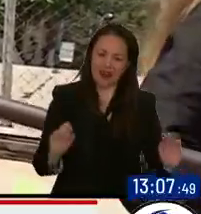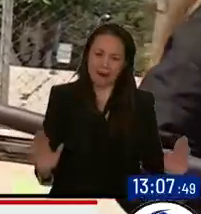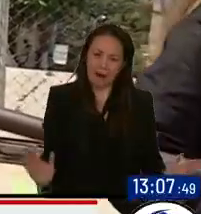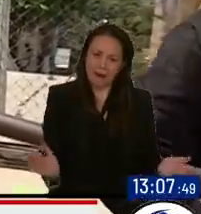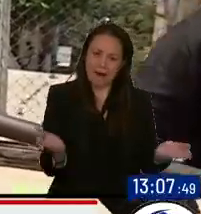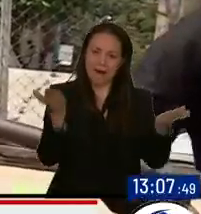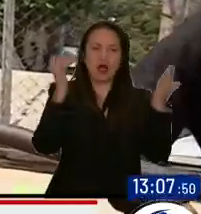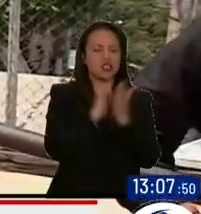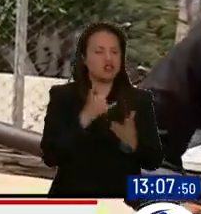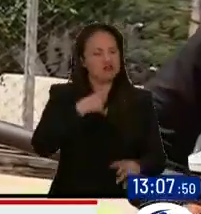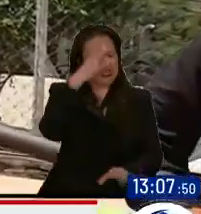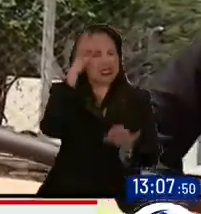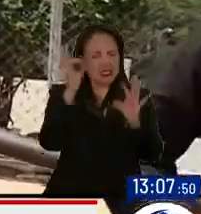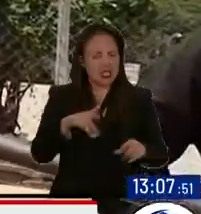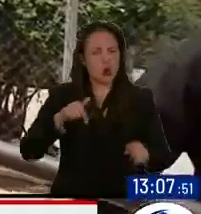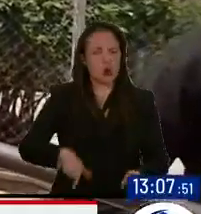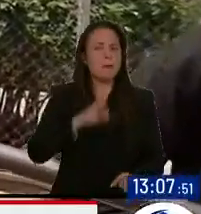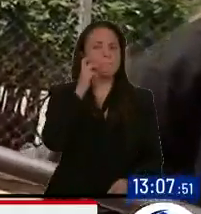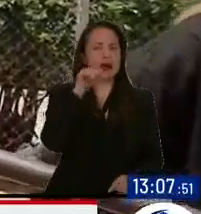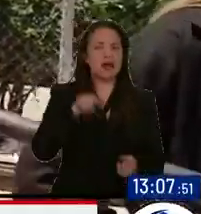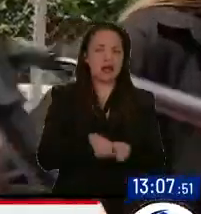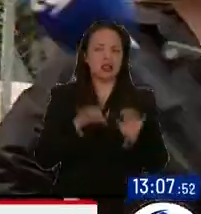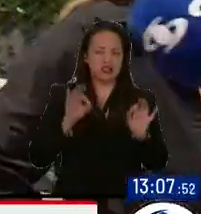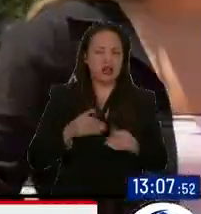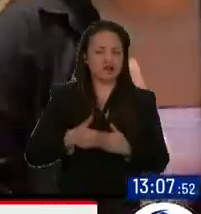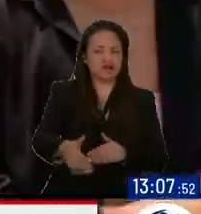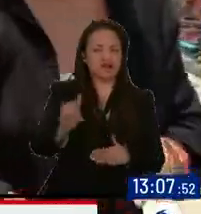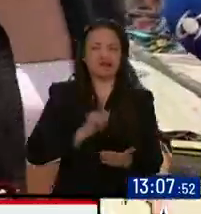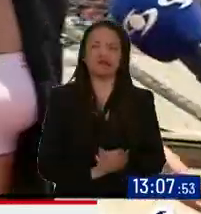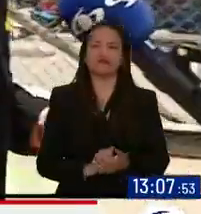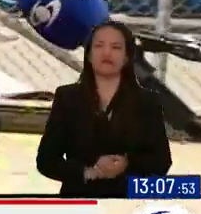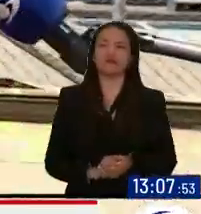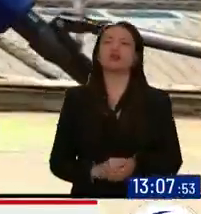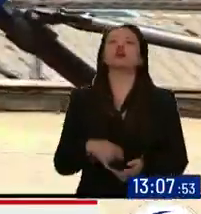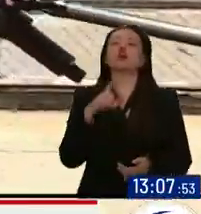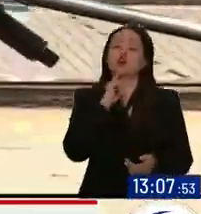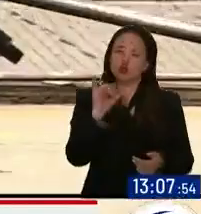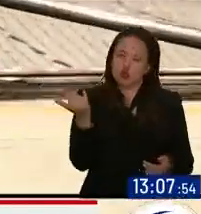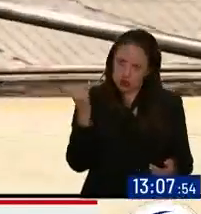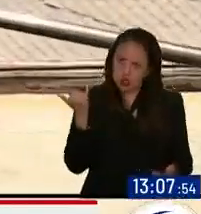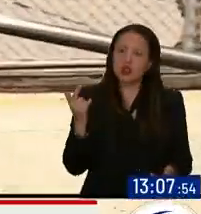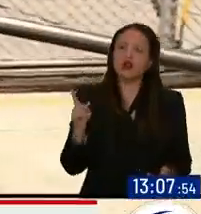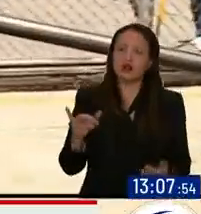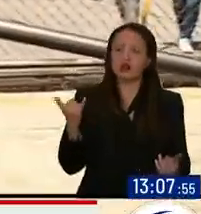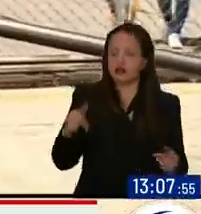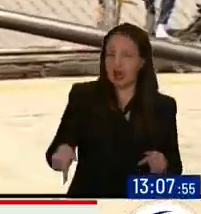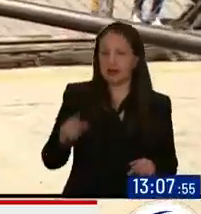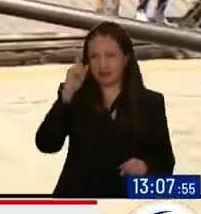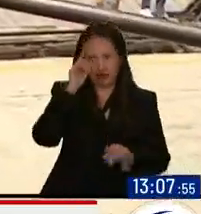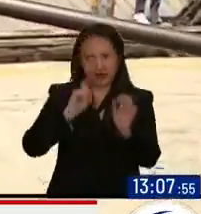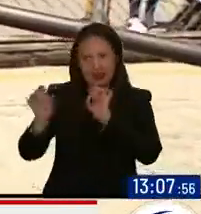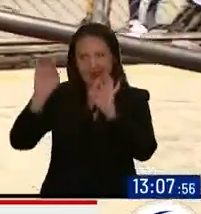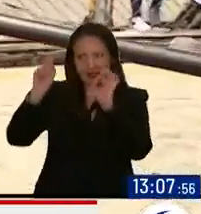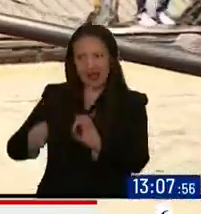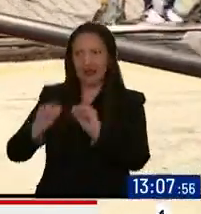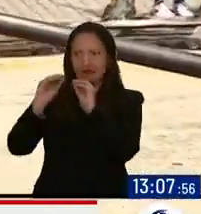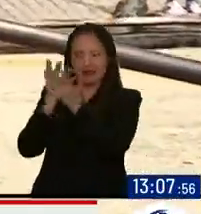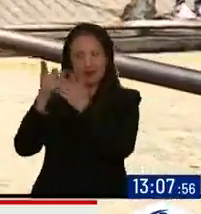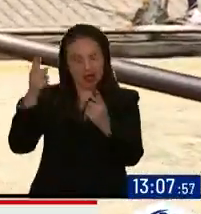Estoy completamente seguro que Pereira esta vez no se va a equivocar. Sí, sí lo tiene definitivamente y que se prepare porque todos estos